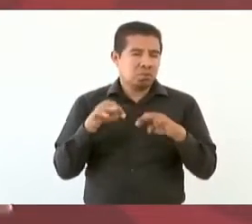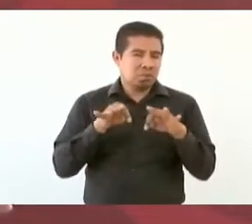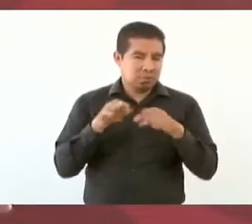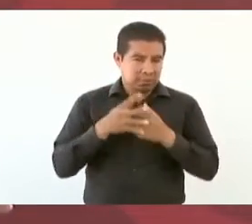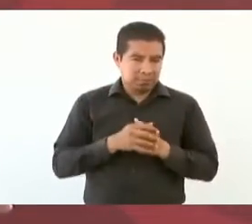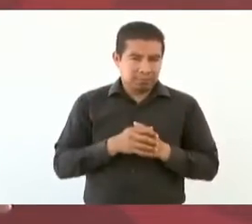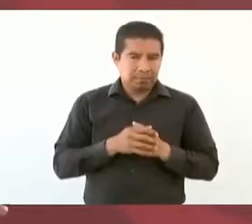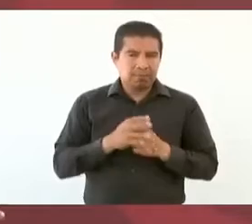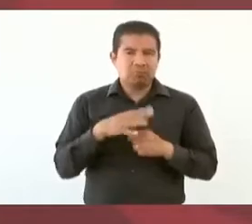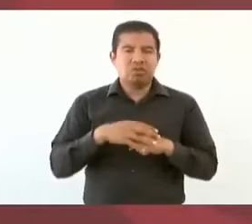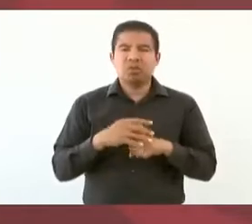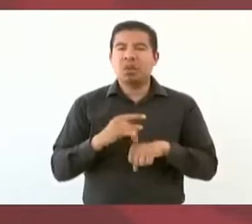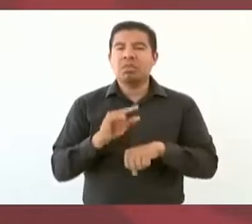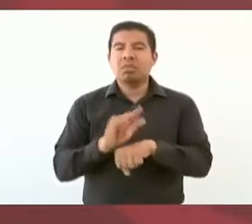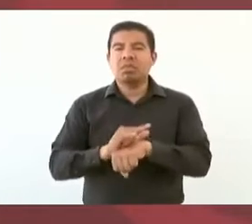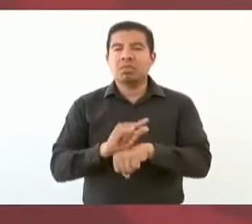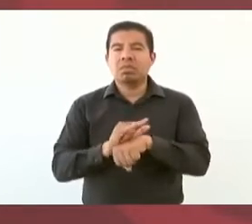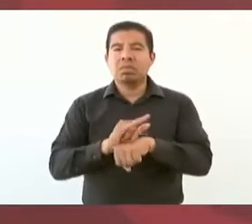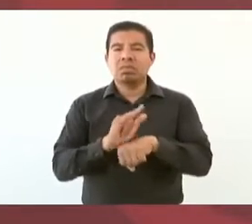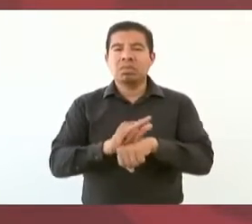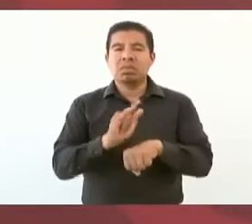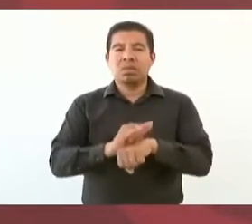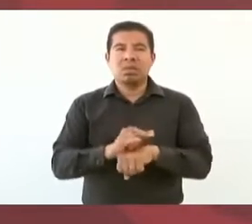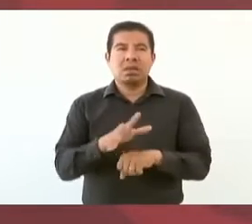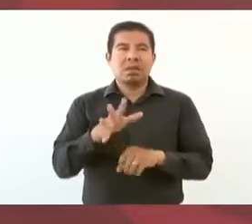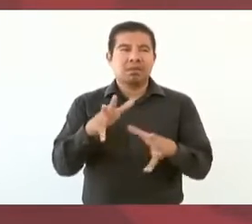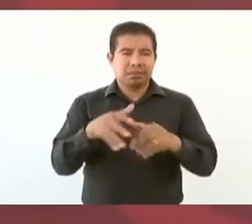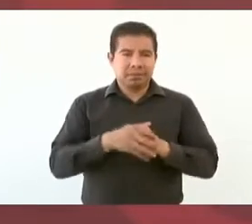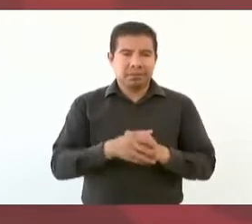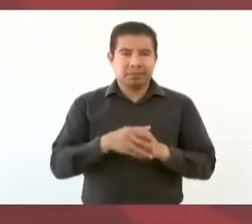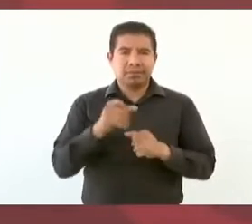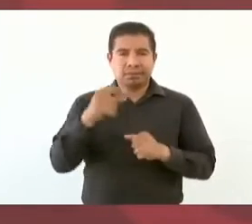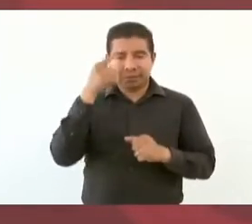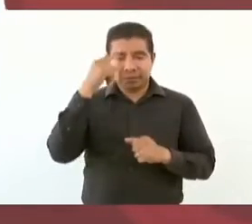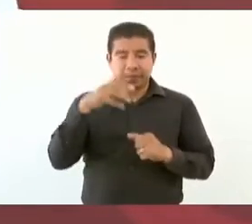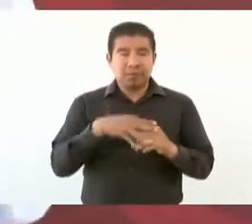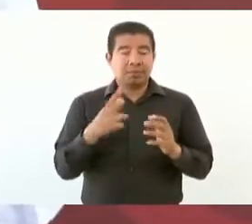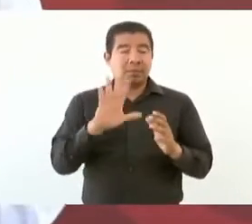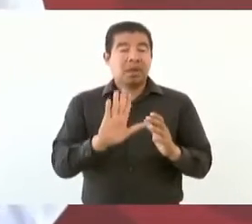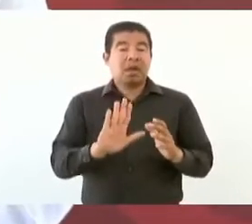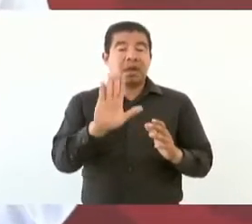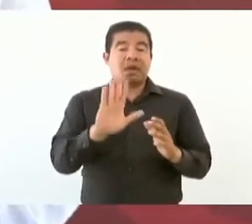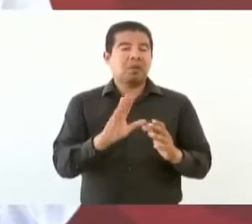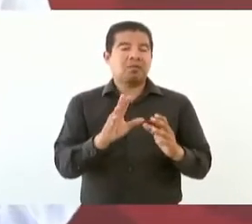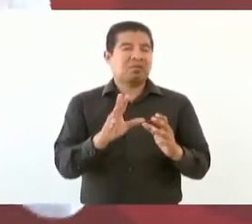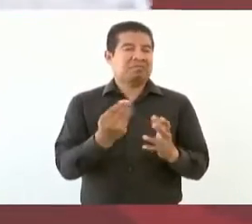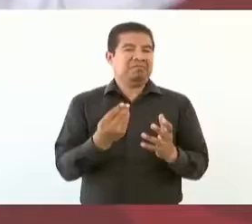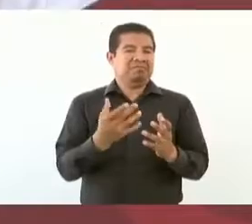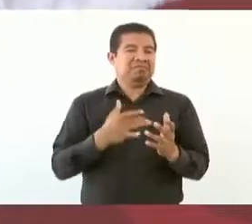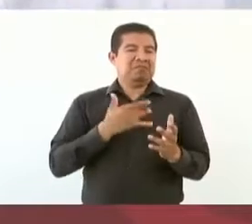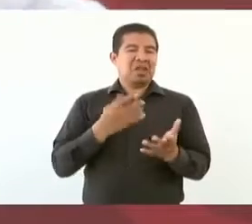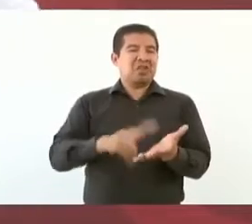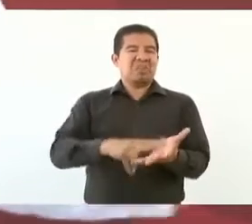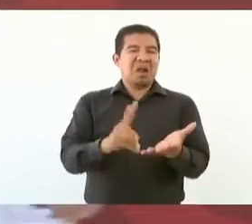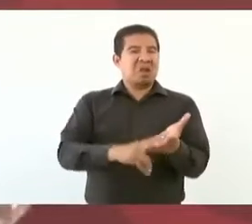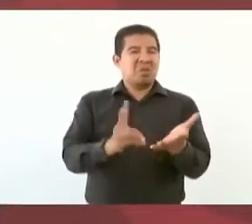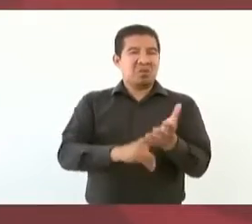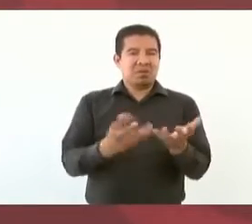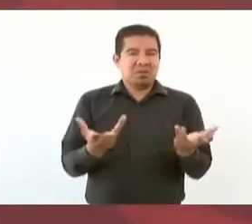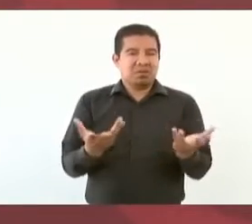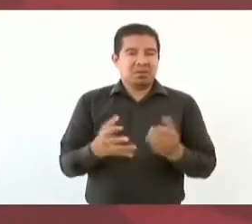se simulaba de que el trabajo no contaba, que lo